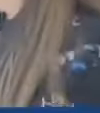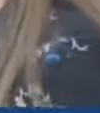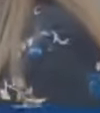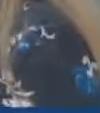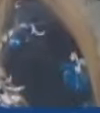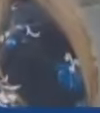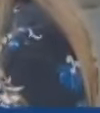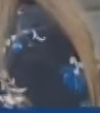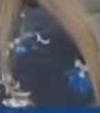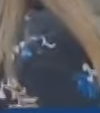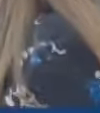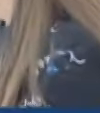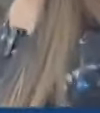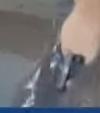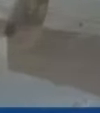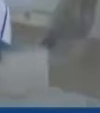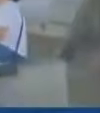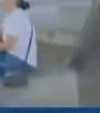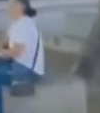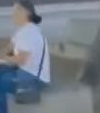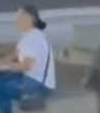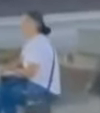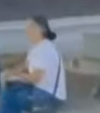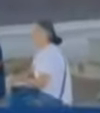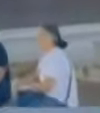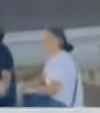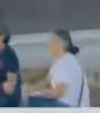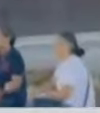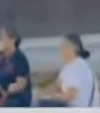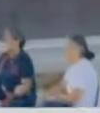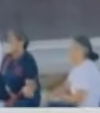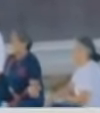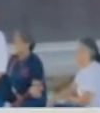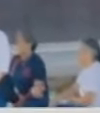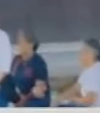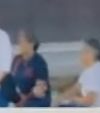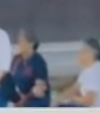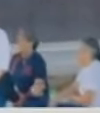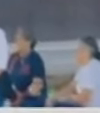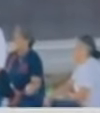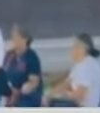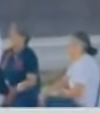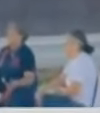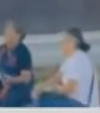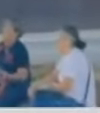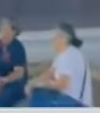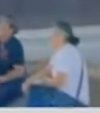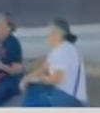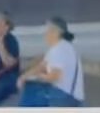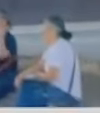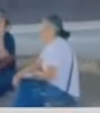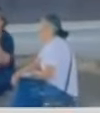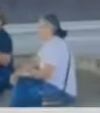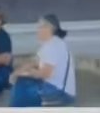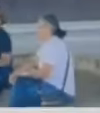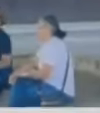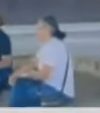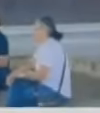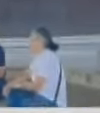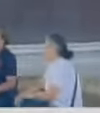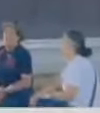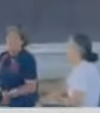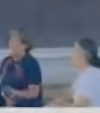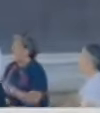Bueno, Venezuela tiene ya magíster, posgrado, posdoctorado en guerra comunicacional, ¿no? Tenemos ya 25 años en esto, desde